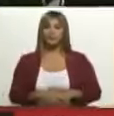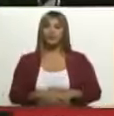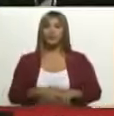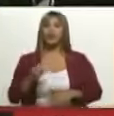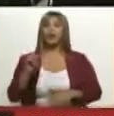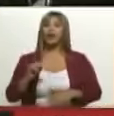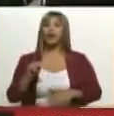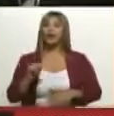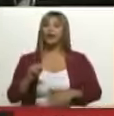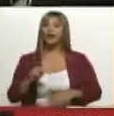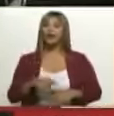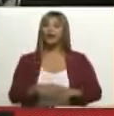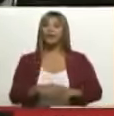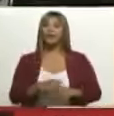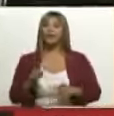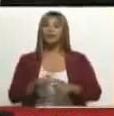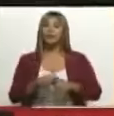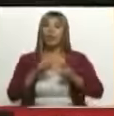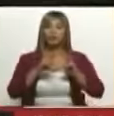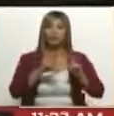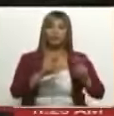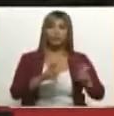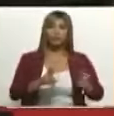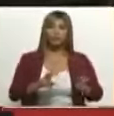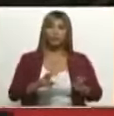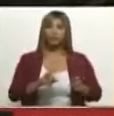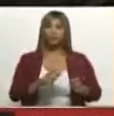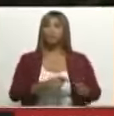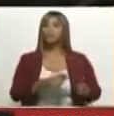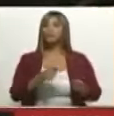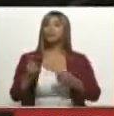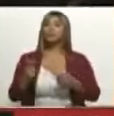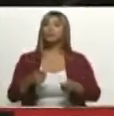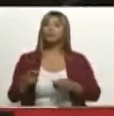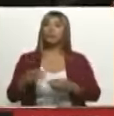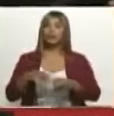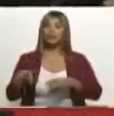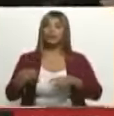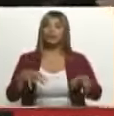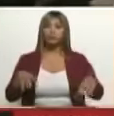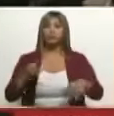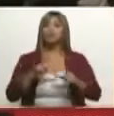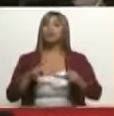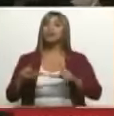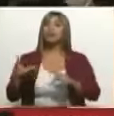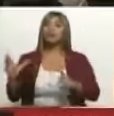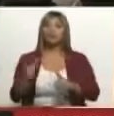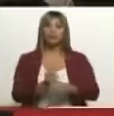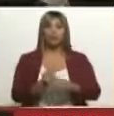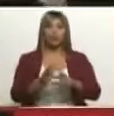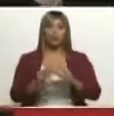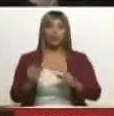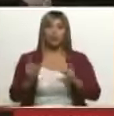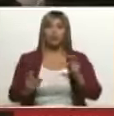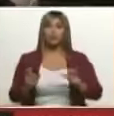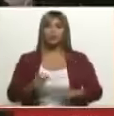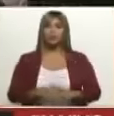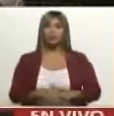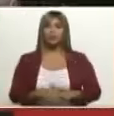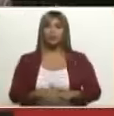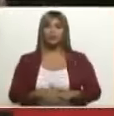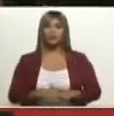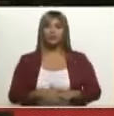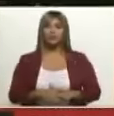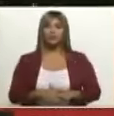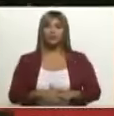aquí estamos en una fase de requisa, de traslado, y ya fueron identificados todos los compañeros, todos los